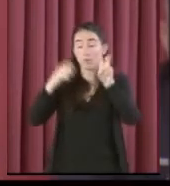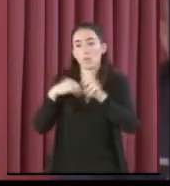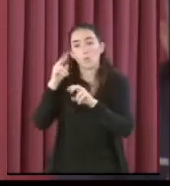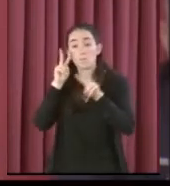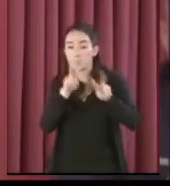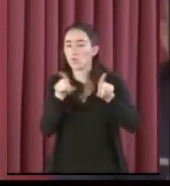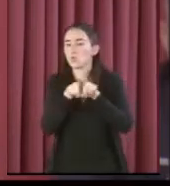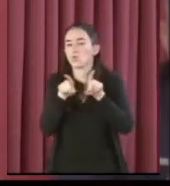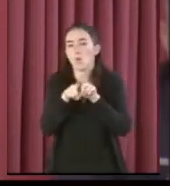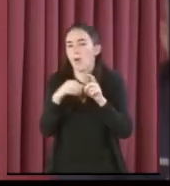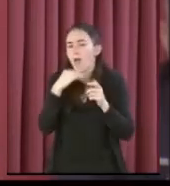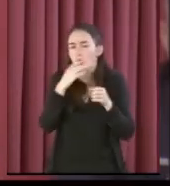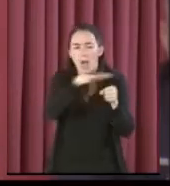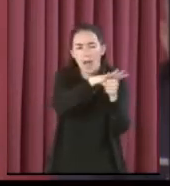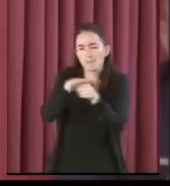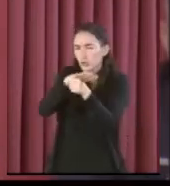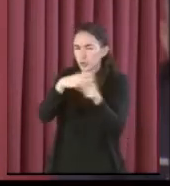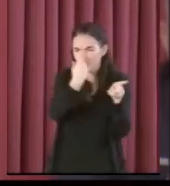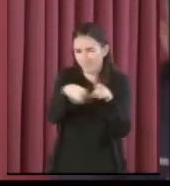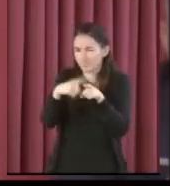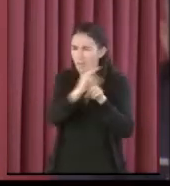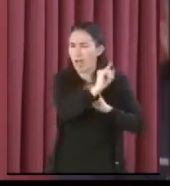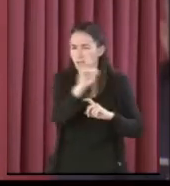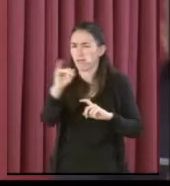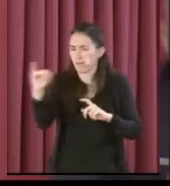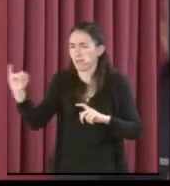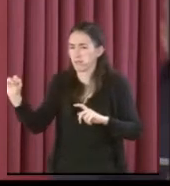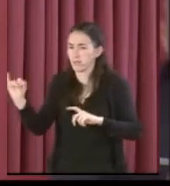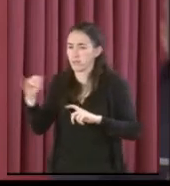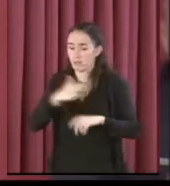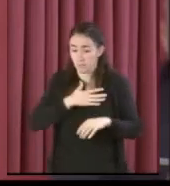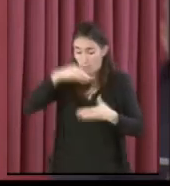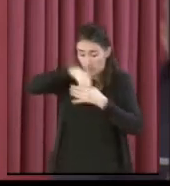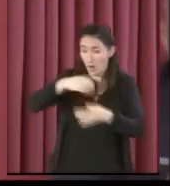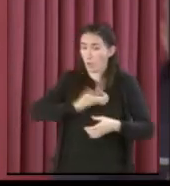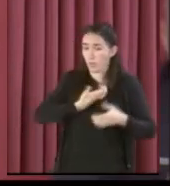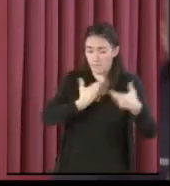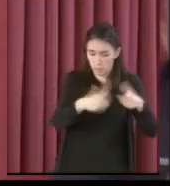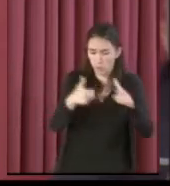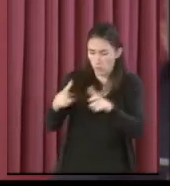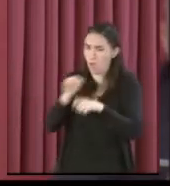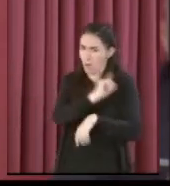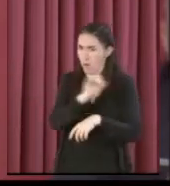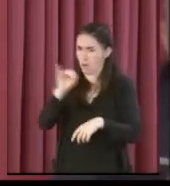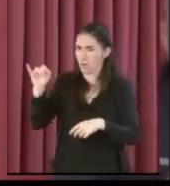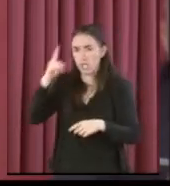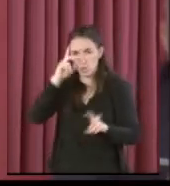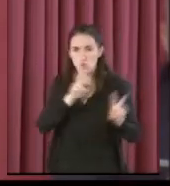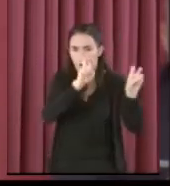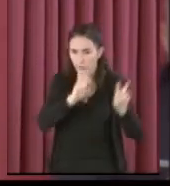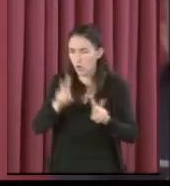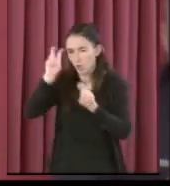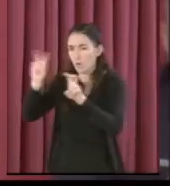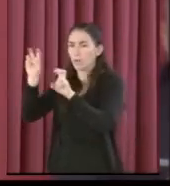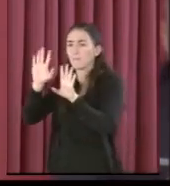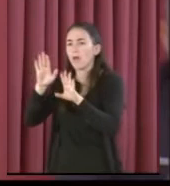absolutamente transversal, que afecta no solo a todas y cada una de las áreas municipales, sino que implica además y de manera directa al